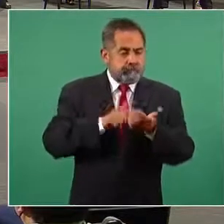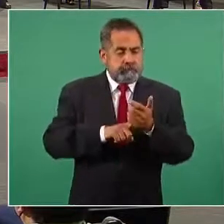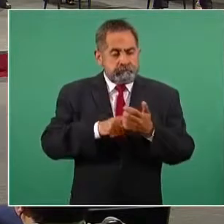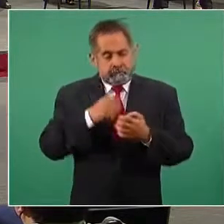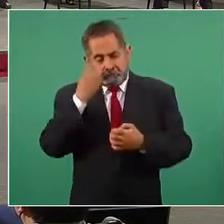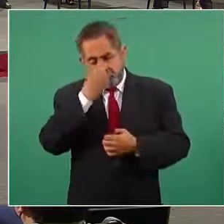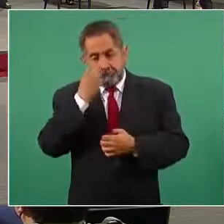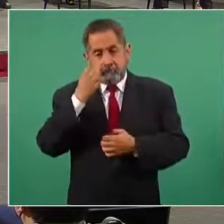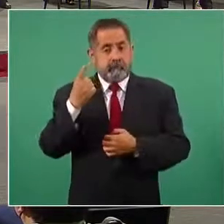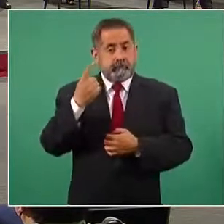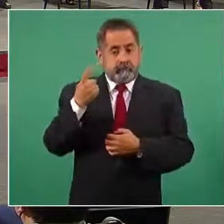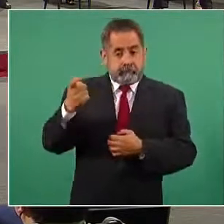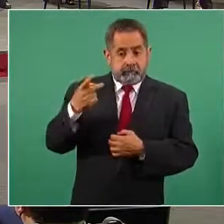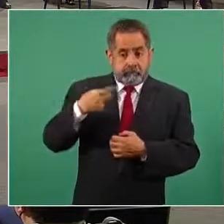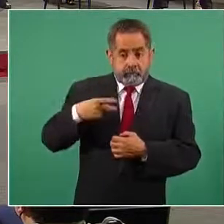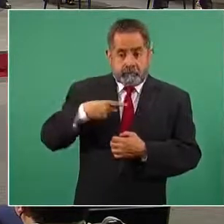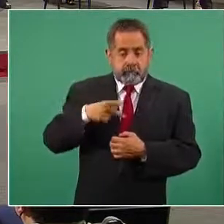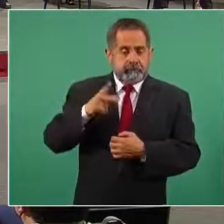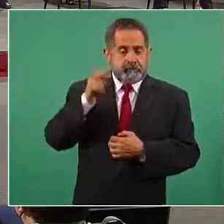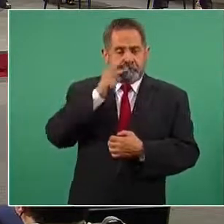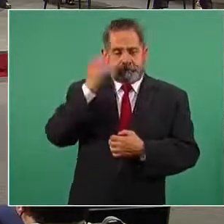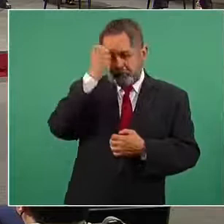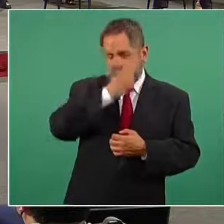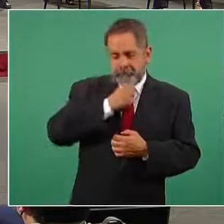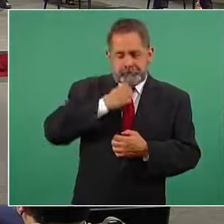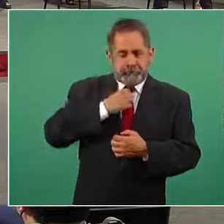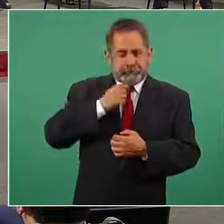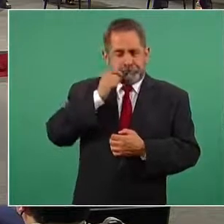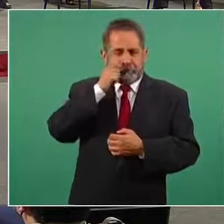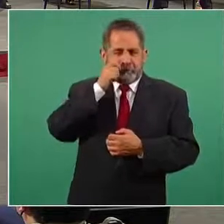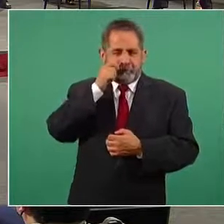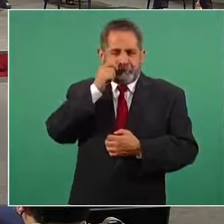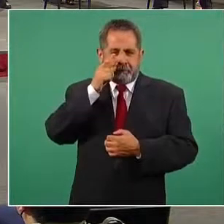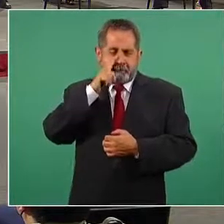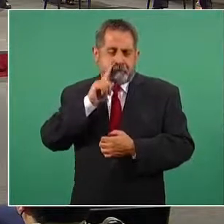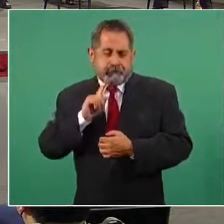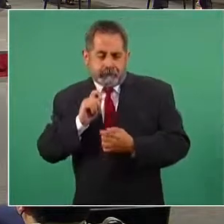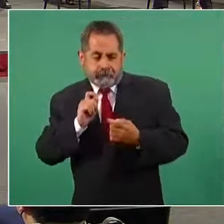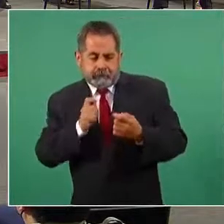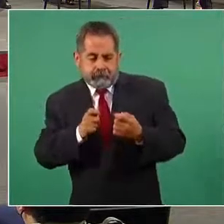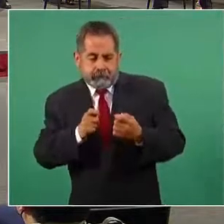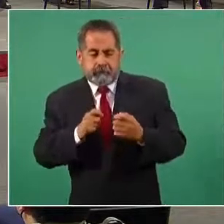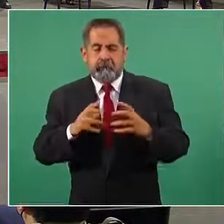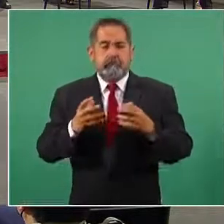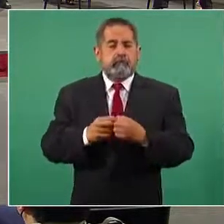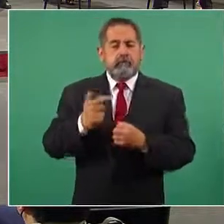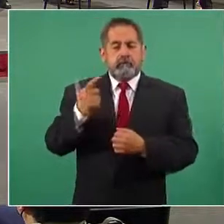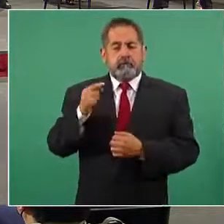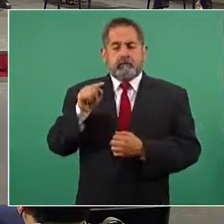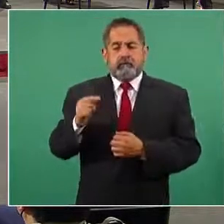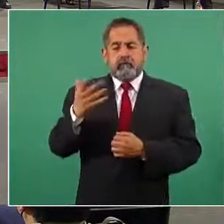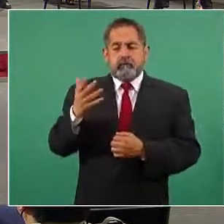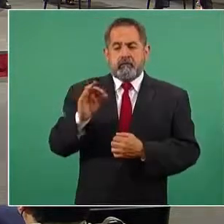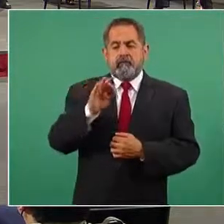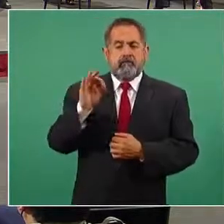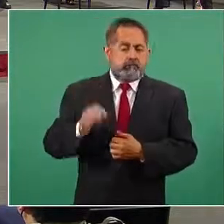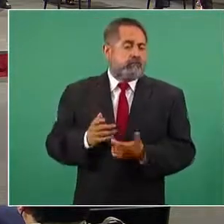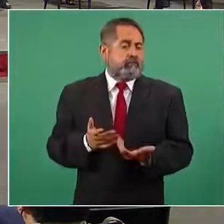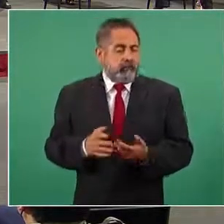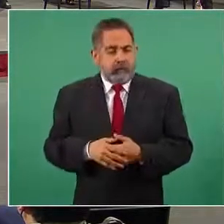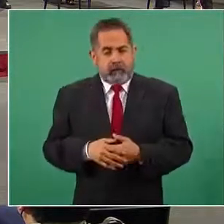100 personas que se hacen la prueba de COVID en la Ciudad de México, hoy estamos en 7.5%, es